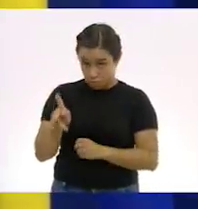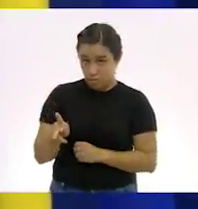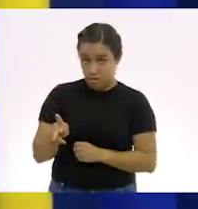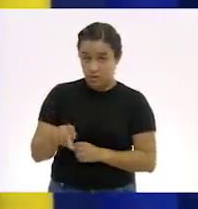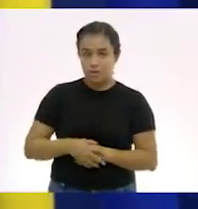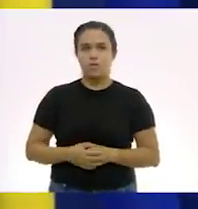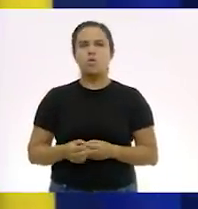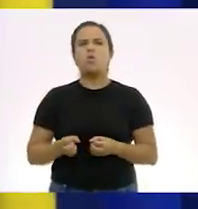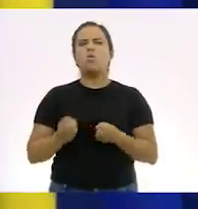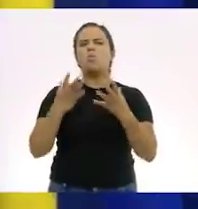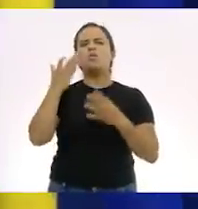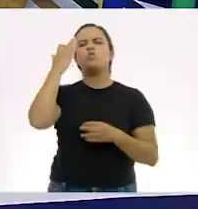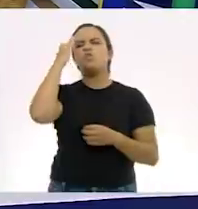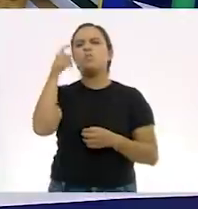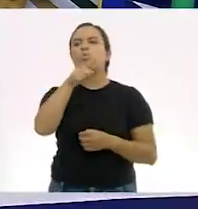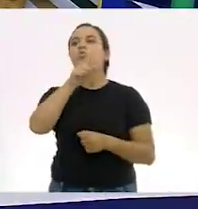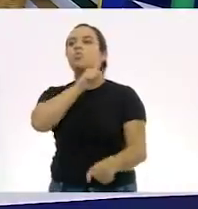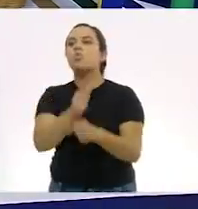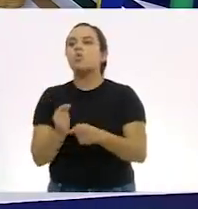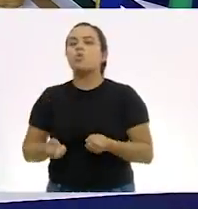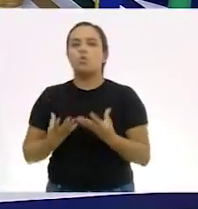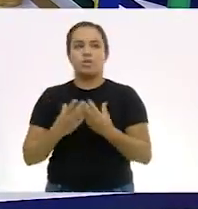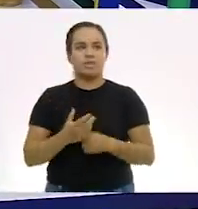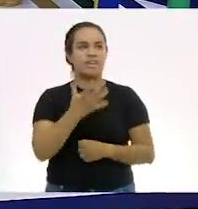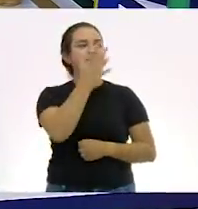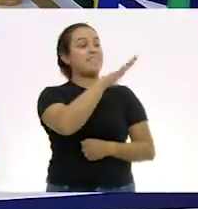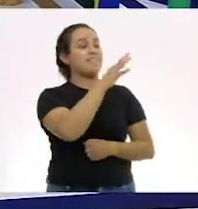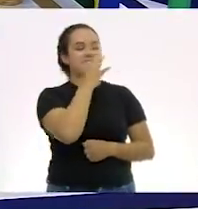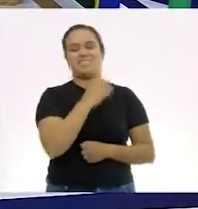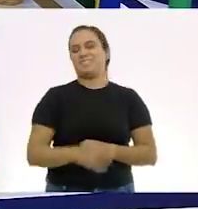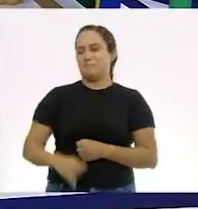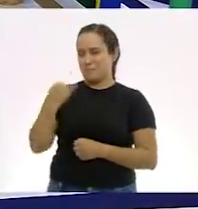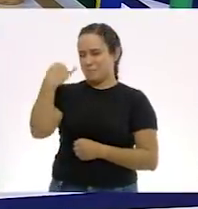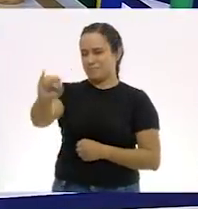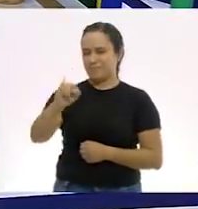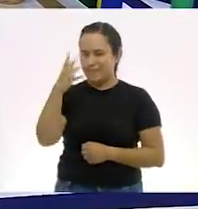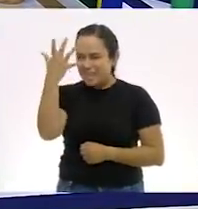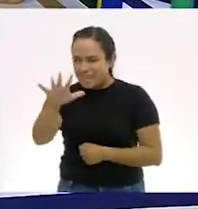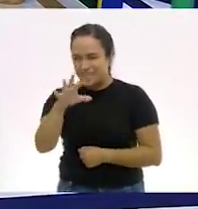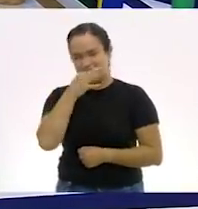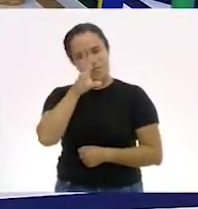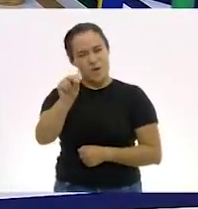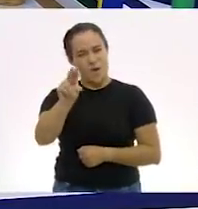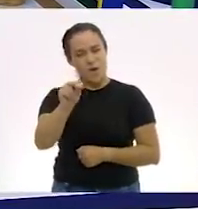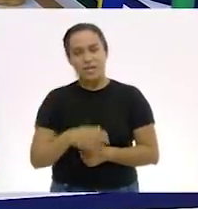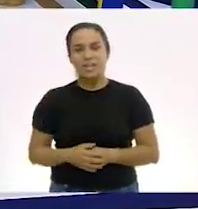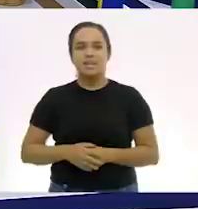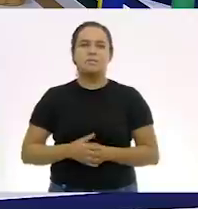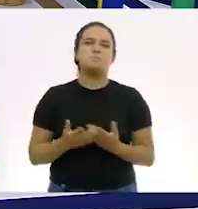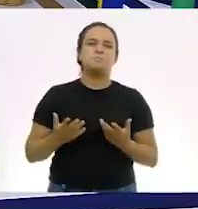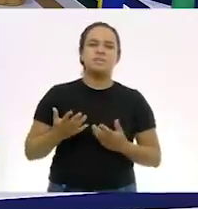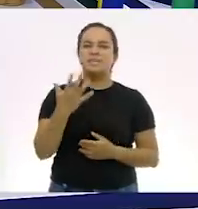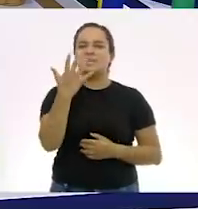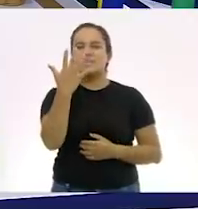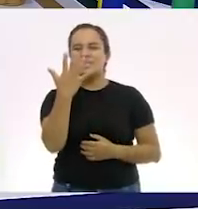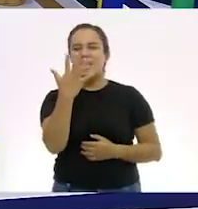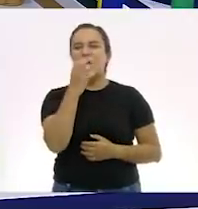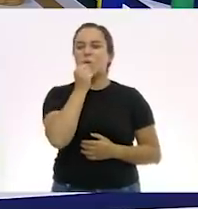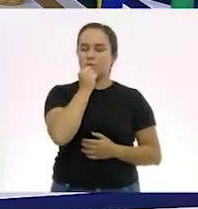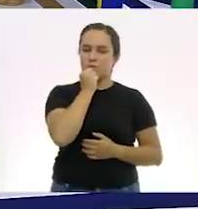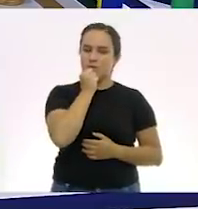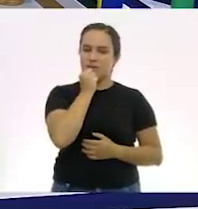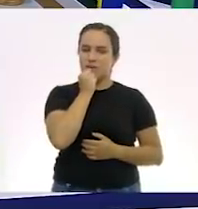yo la voy a leer, tú no la vas a saber. Tú tienes que adivinar qué es. ¿Ok? Y vas a decir,